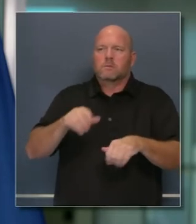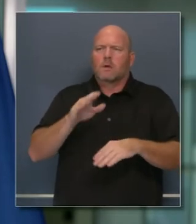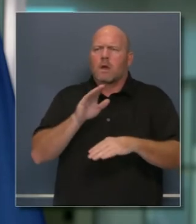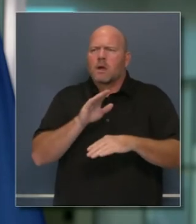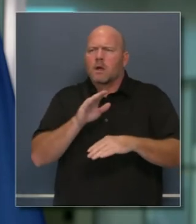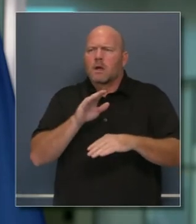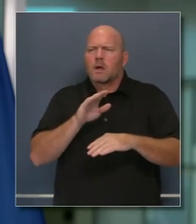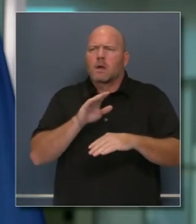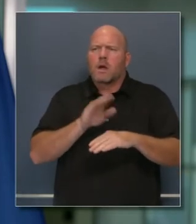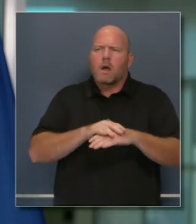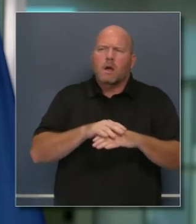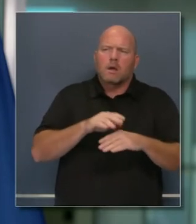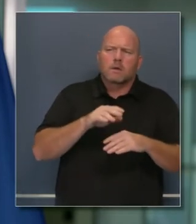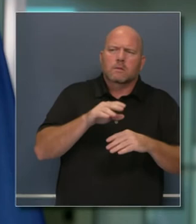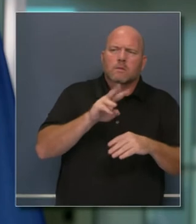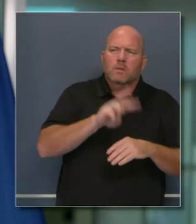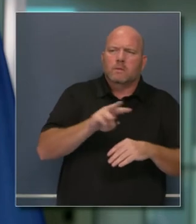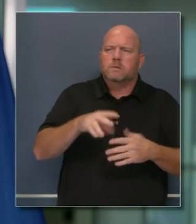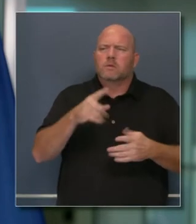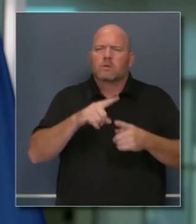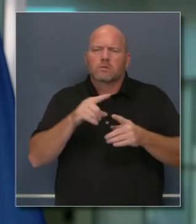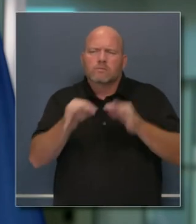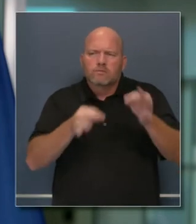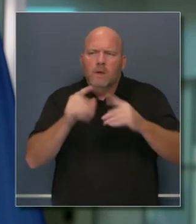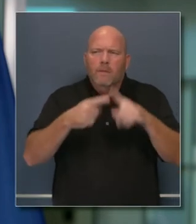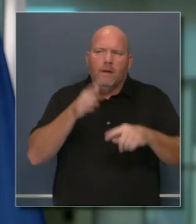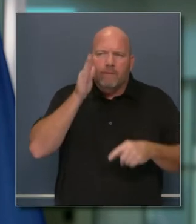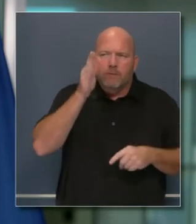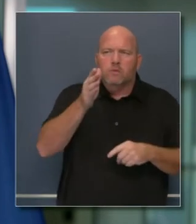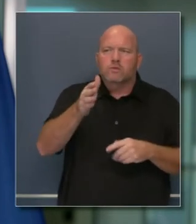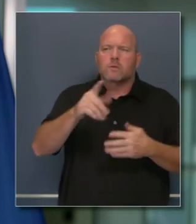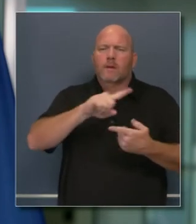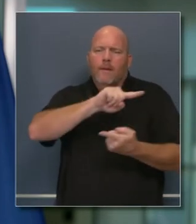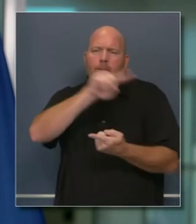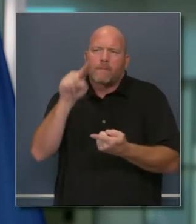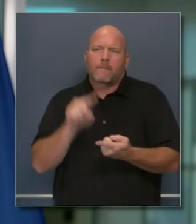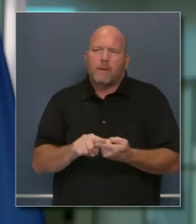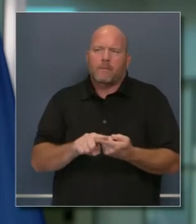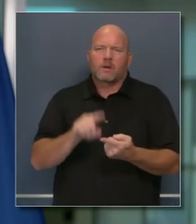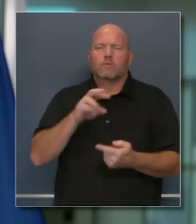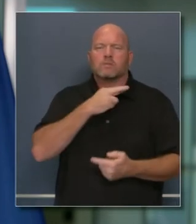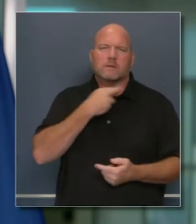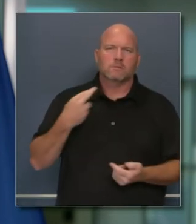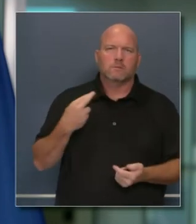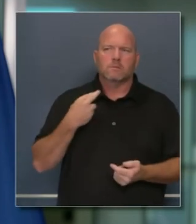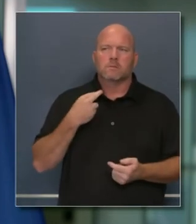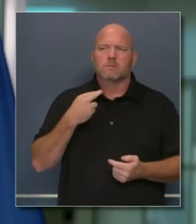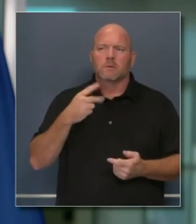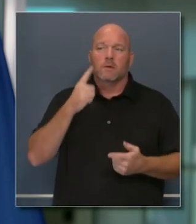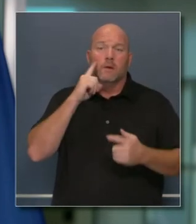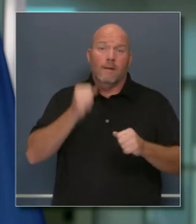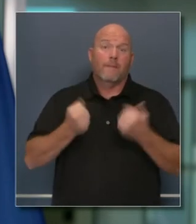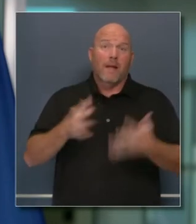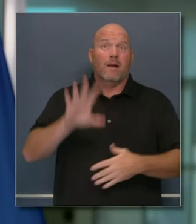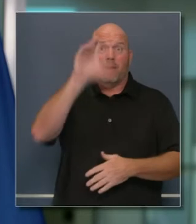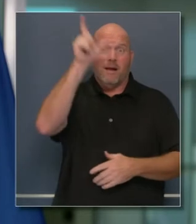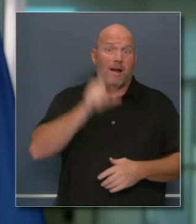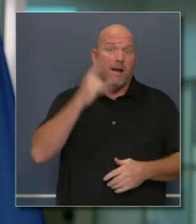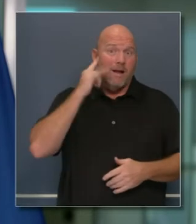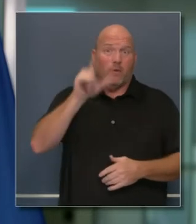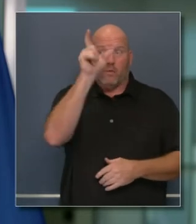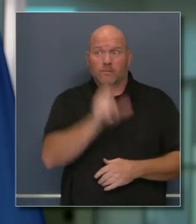sitio web para dar pauta en el futuro de cómo reducir el riesgo en algunas actividades. Sabemos que muchos californianos